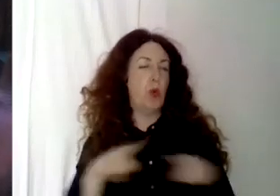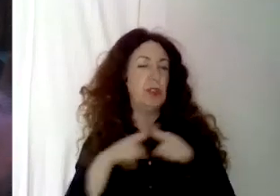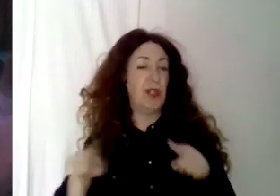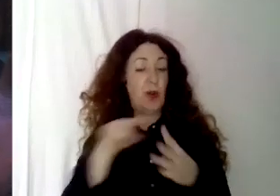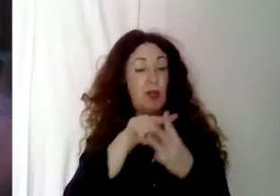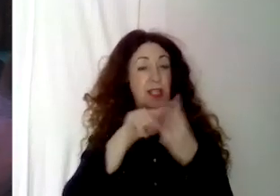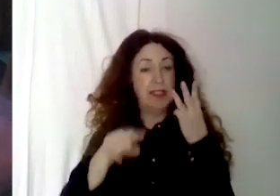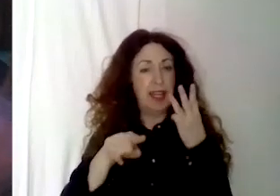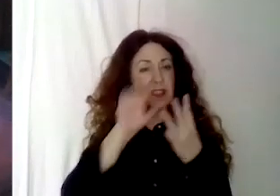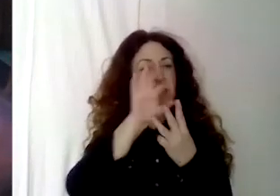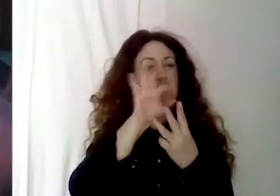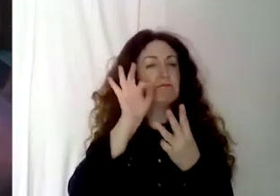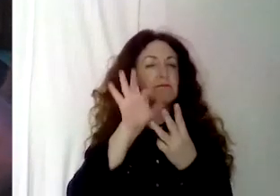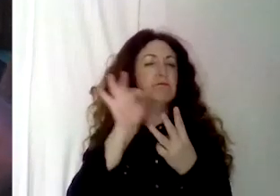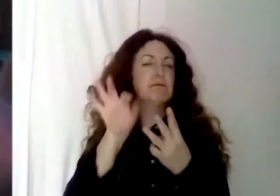manifiesta las intenciones